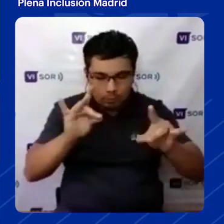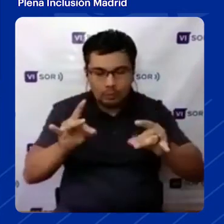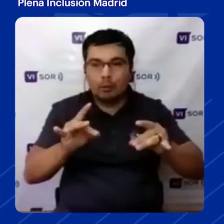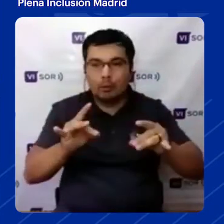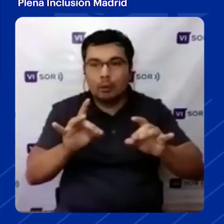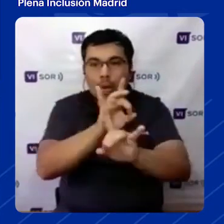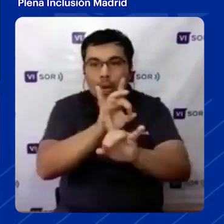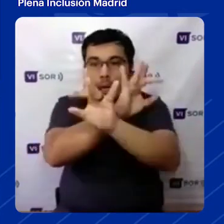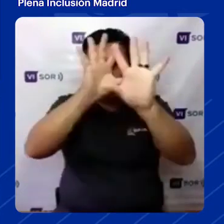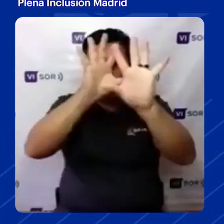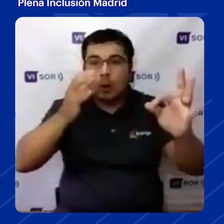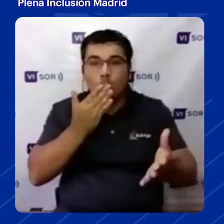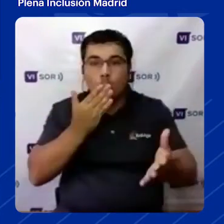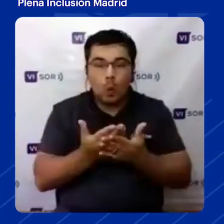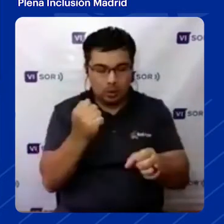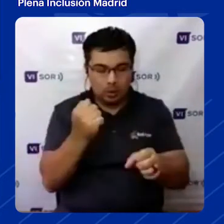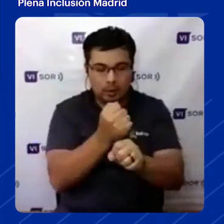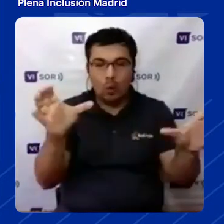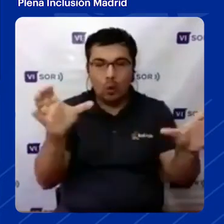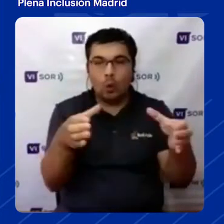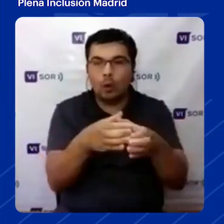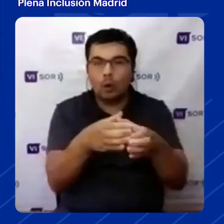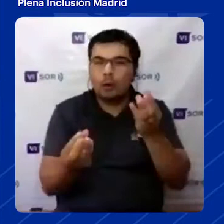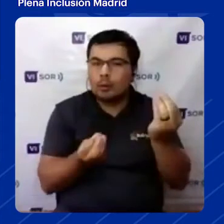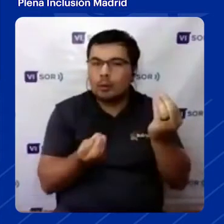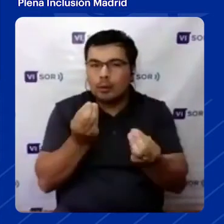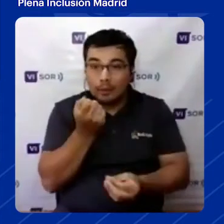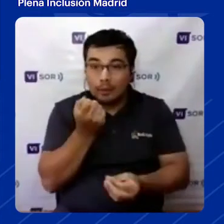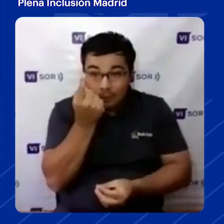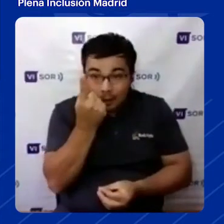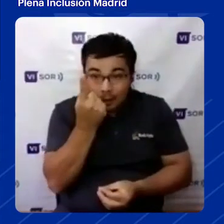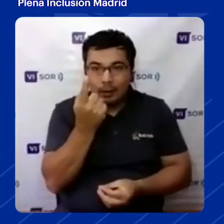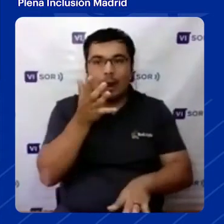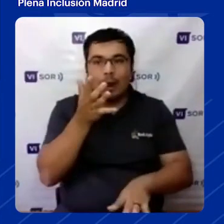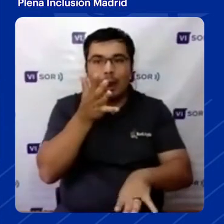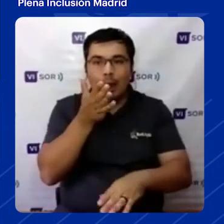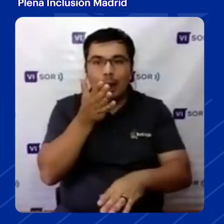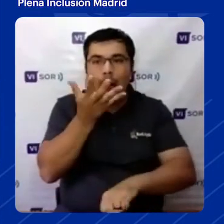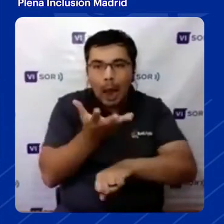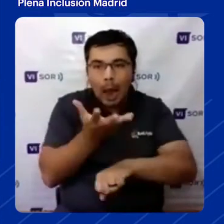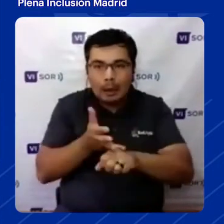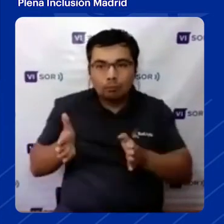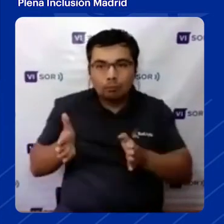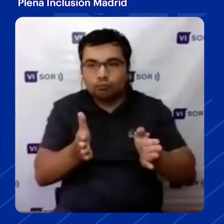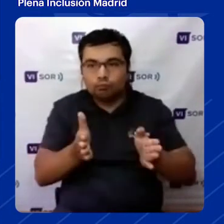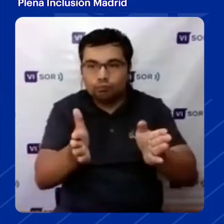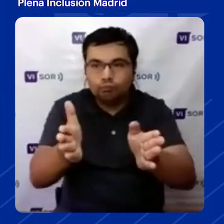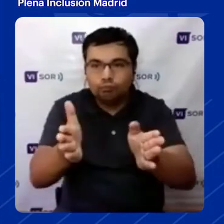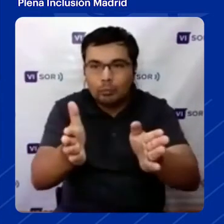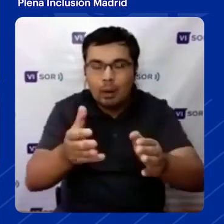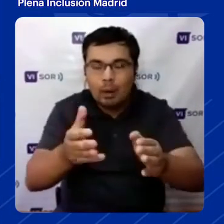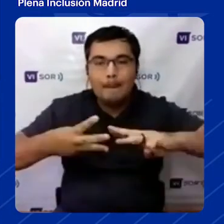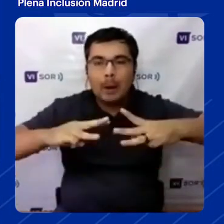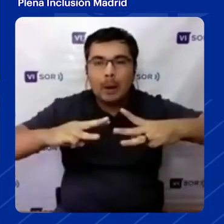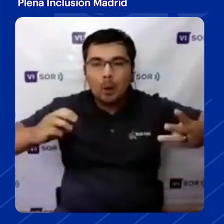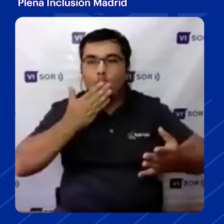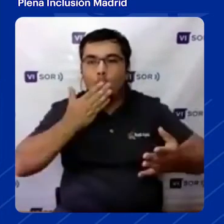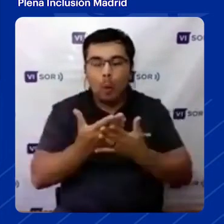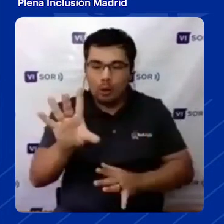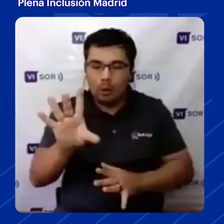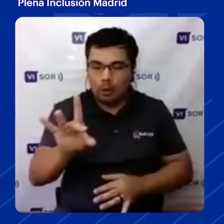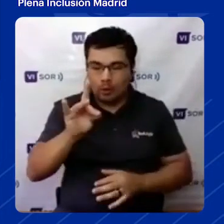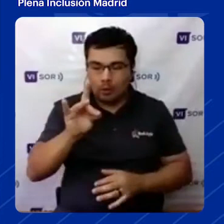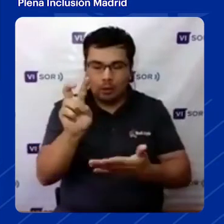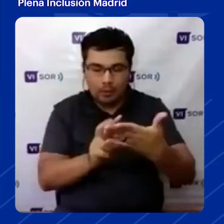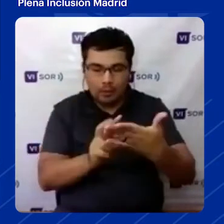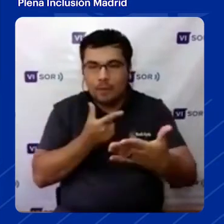estos grupos. Entonces ya ven que hay un cierto recorrido metodológico a la hora de abordar la lectura fácil. Y miren, les quiero diferenciar con un